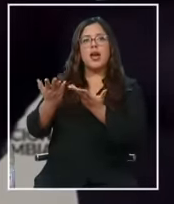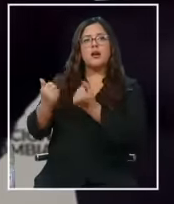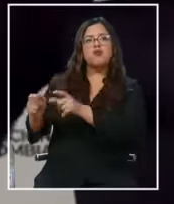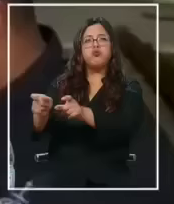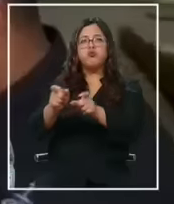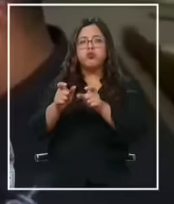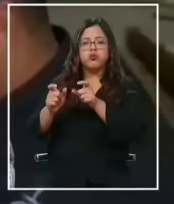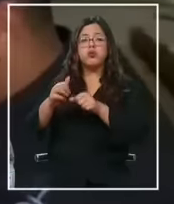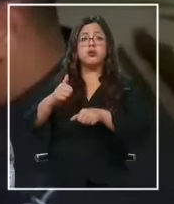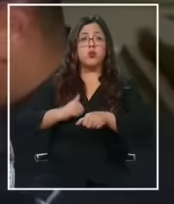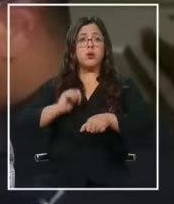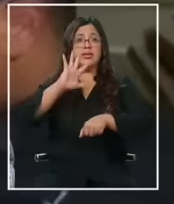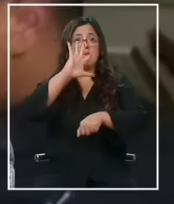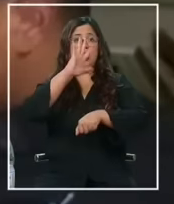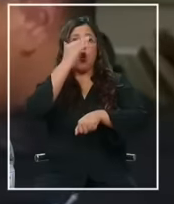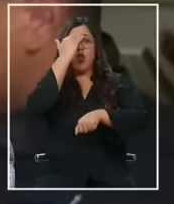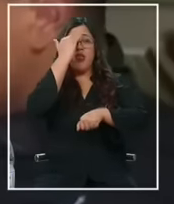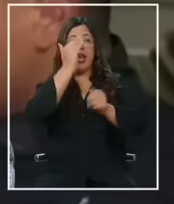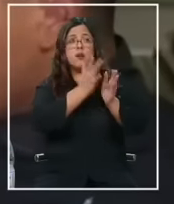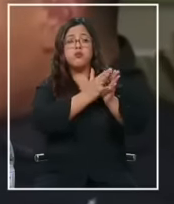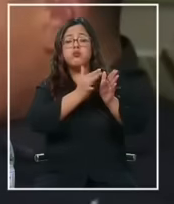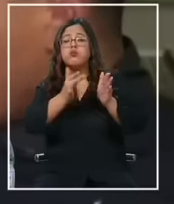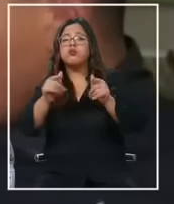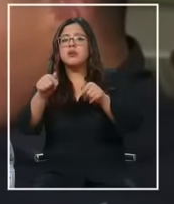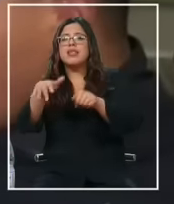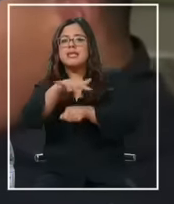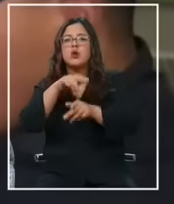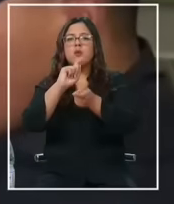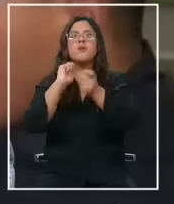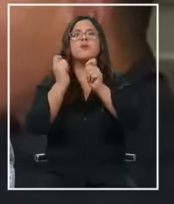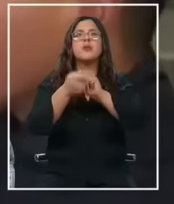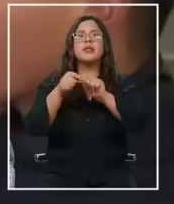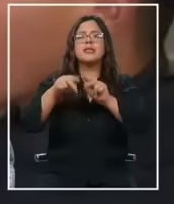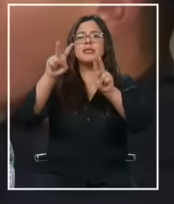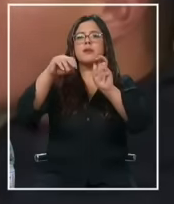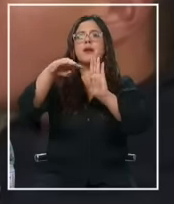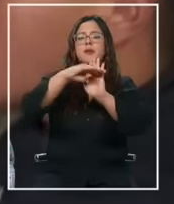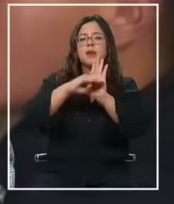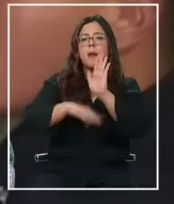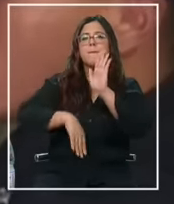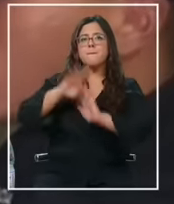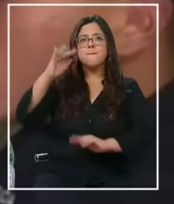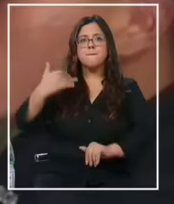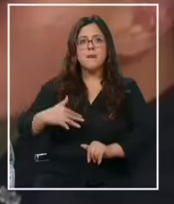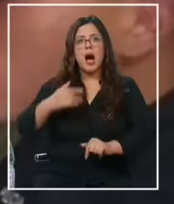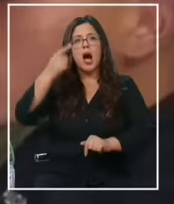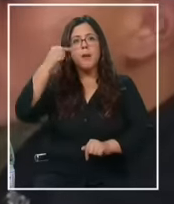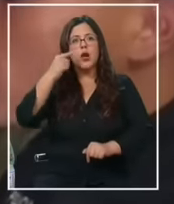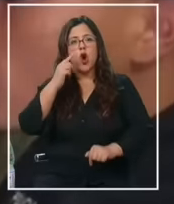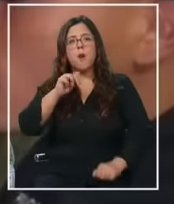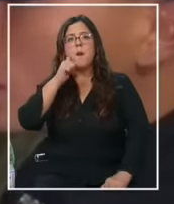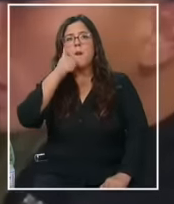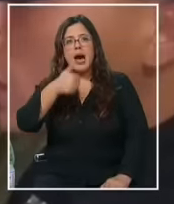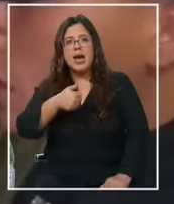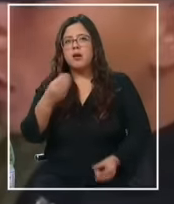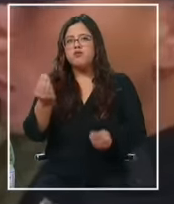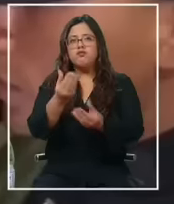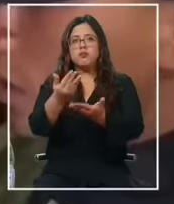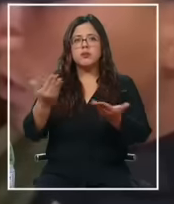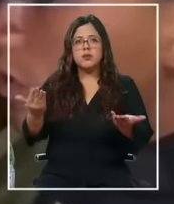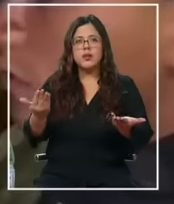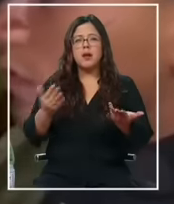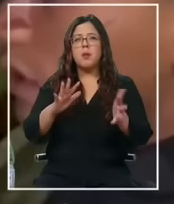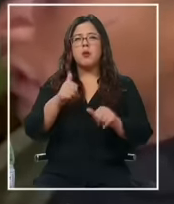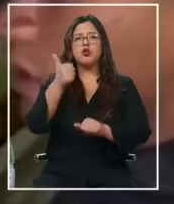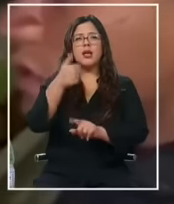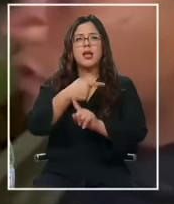cumplen 5 días, ahí el panorama cambiaría. Eso es lo protocolar, es lo más importante. De todas maneras, el día de mañana, ¿qué va a ocurrir? A eso